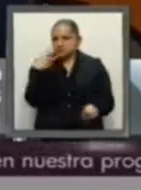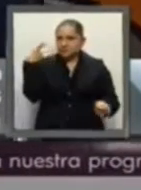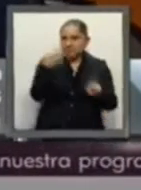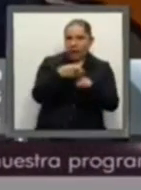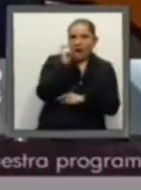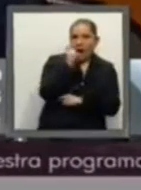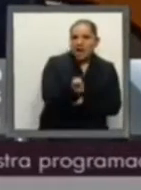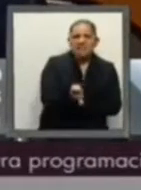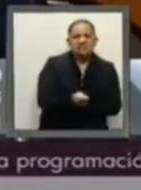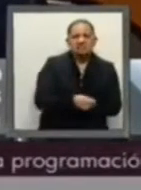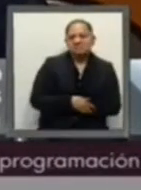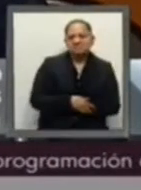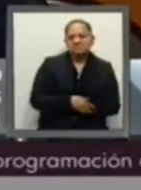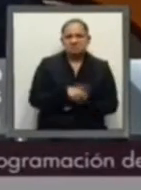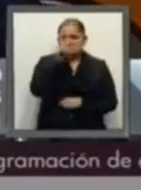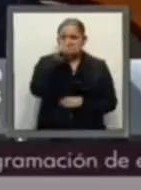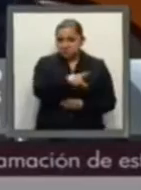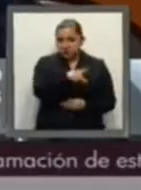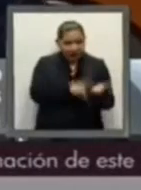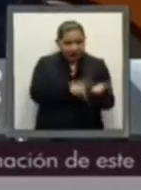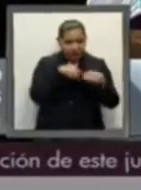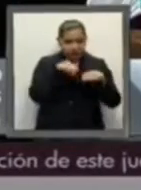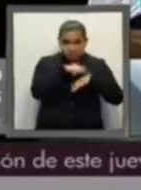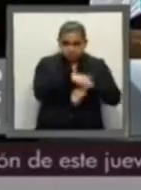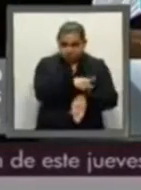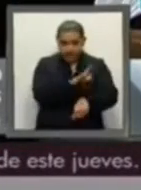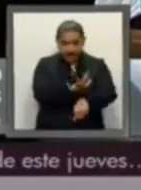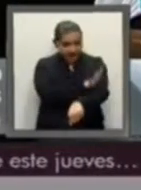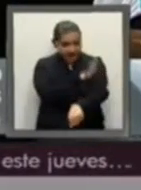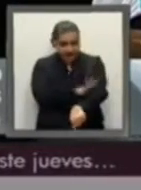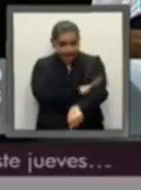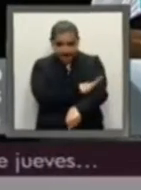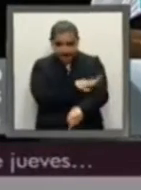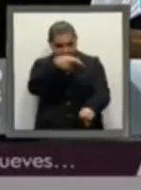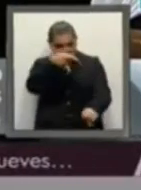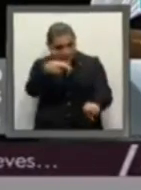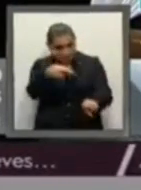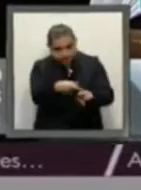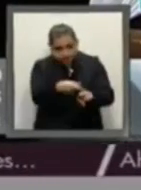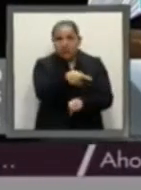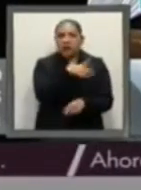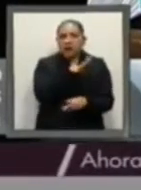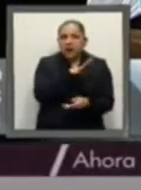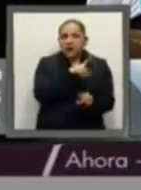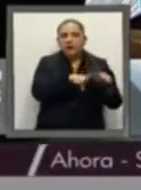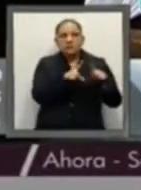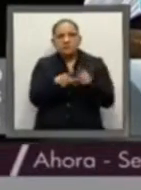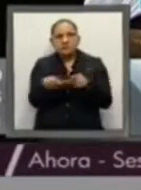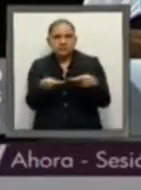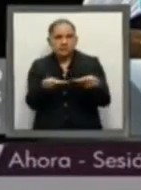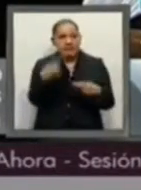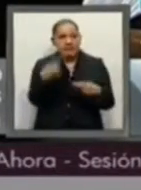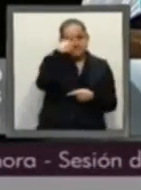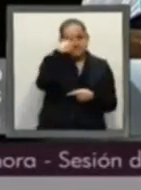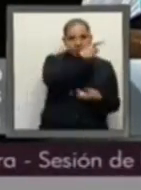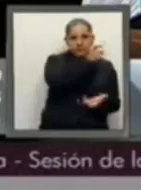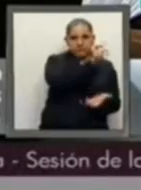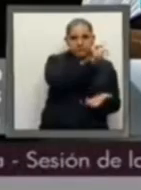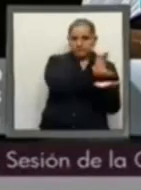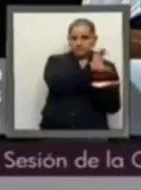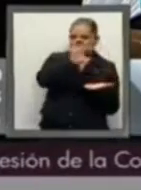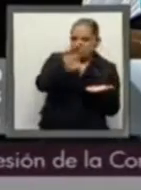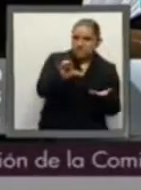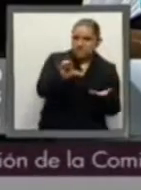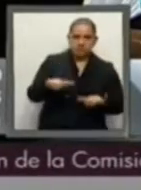de la reforma energética del modelo energético no solamente estaba la inversión la inversión extranjera